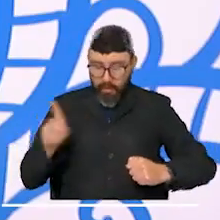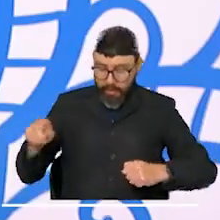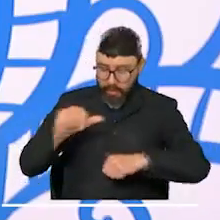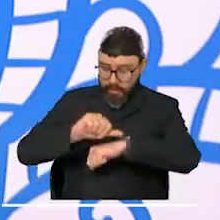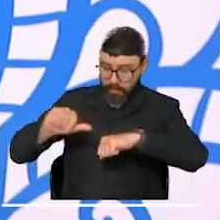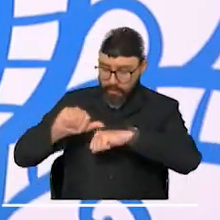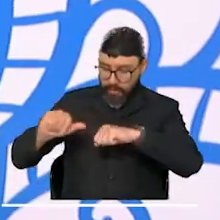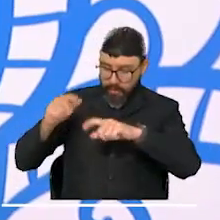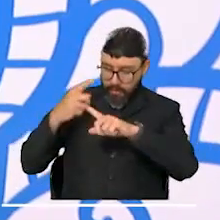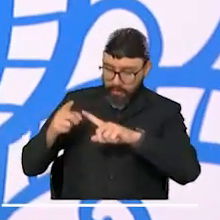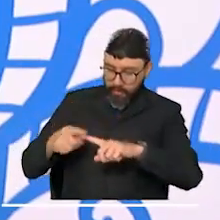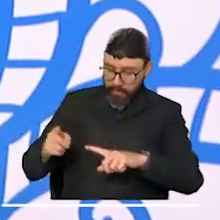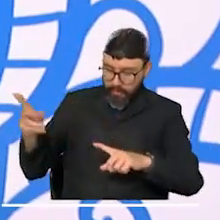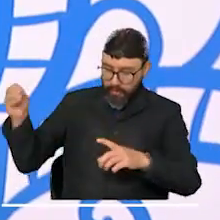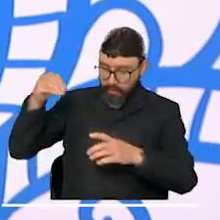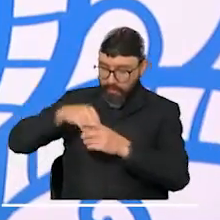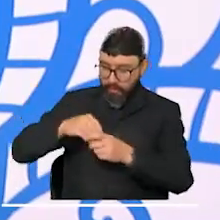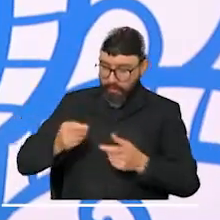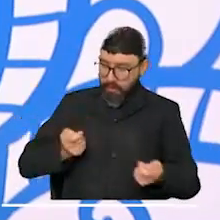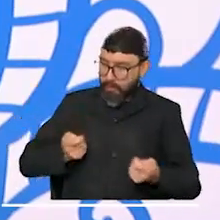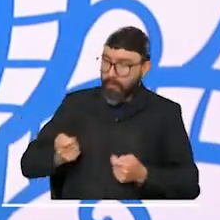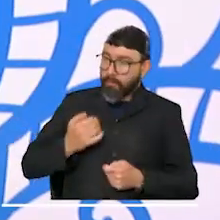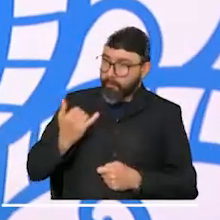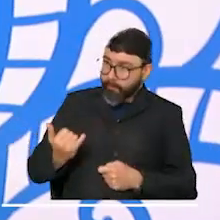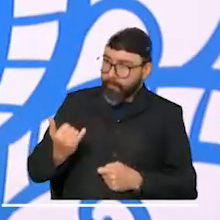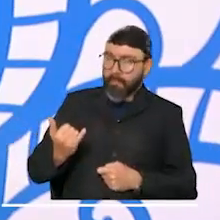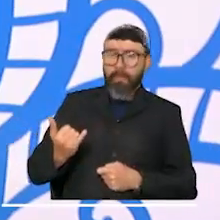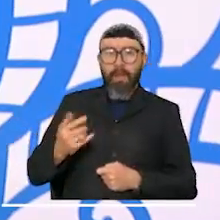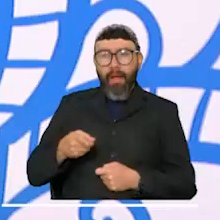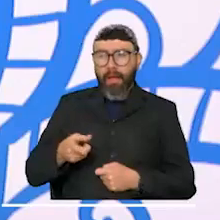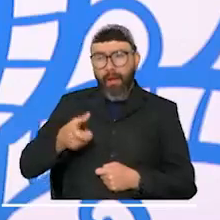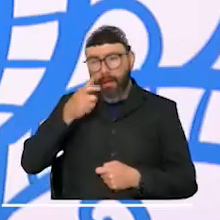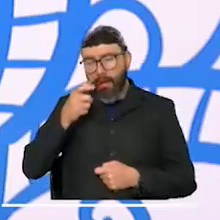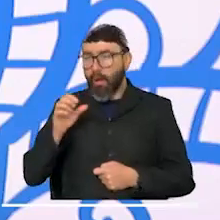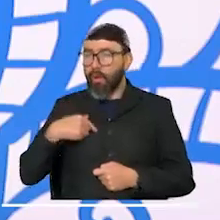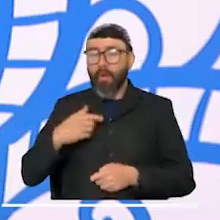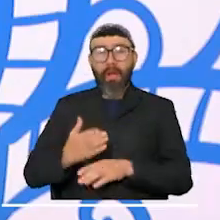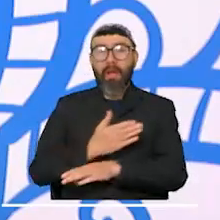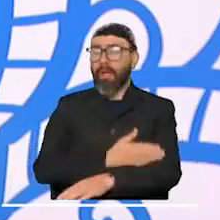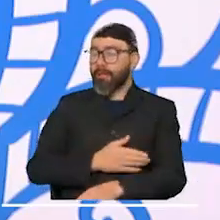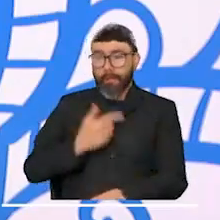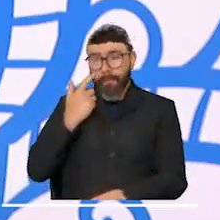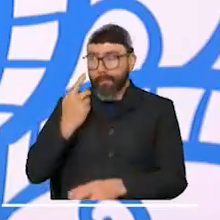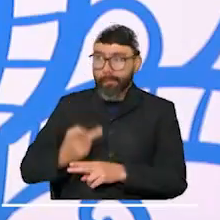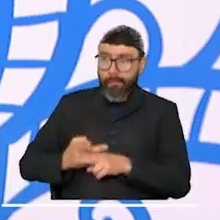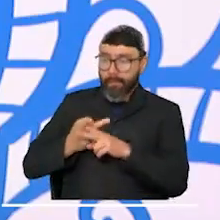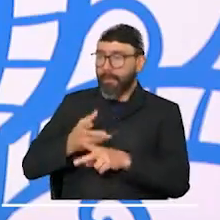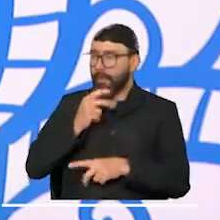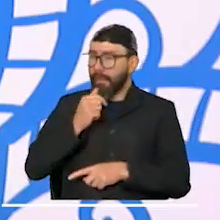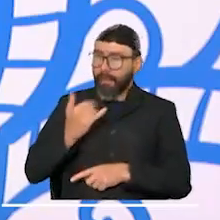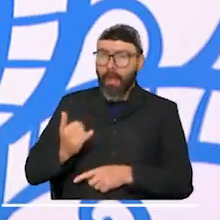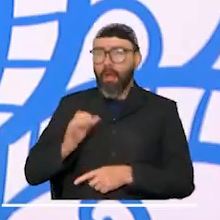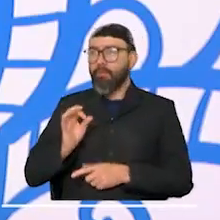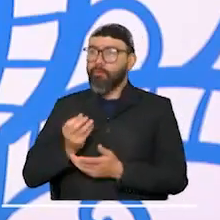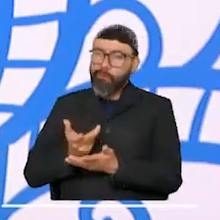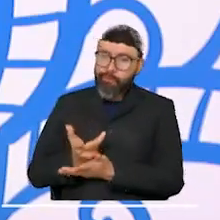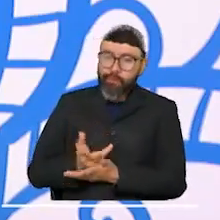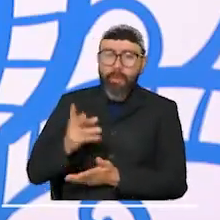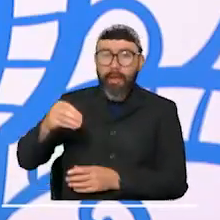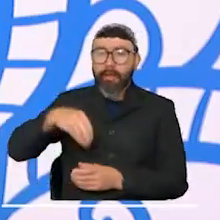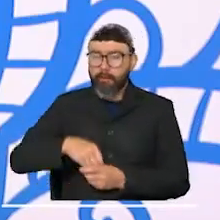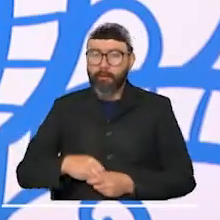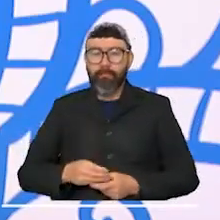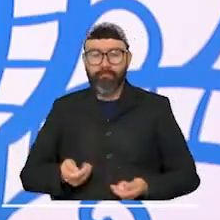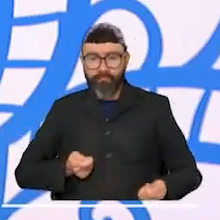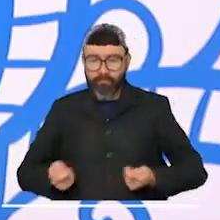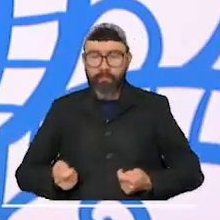bariátricas tienen también a tener mucho daño el piso pélvico o simplemente si nunca le puse cuidado y nunca fui hice ejercicios ni me asesoré para el manejo del piso pélvico